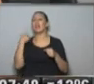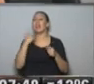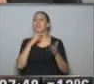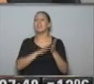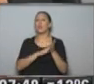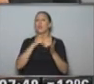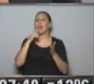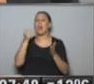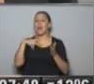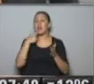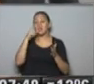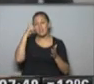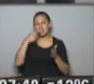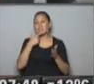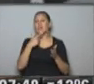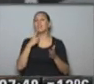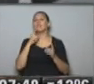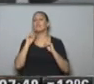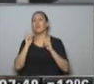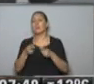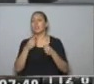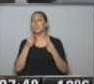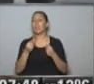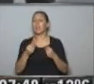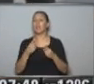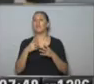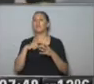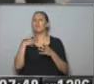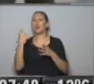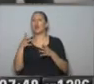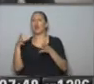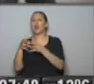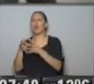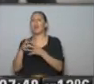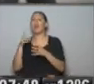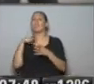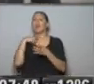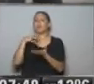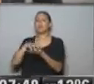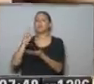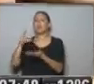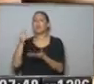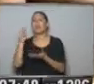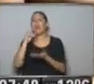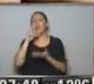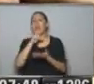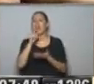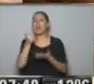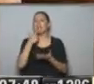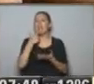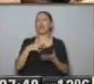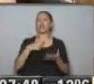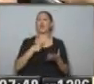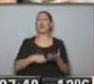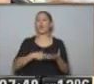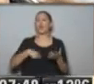diputados andrés larroque y eduardo de pedro además de representantes de las organizaciones cáritas cruz roja y un techo para mi país'